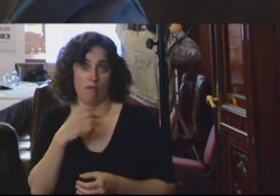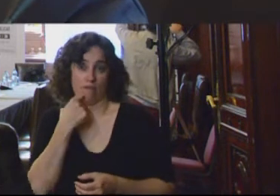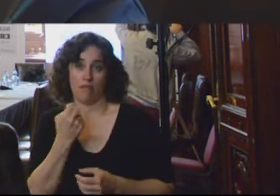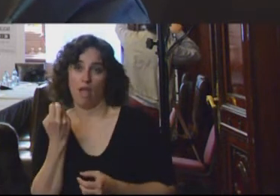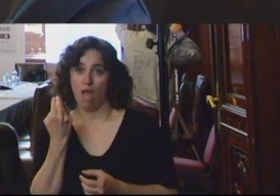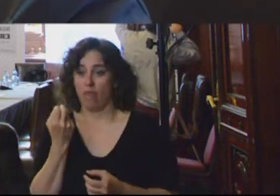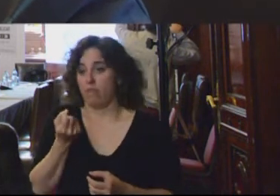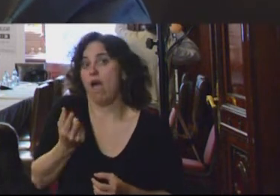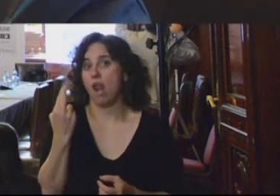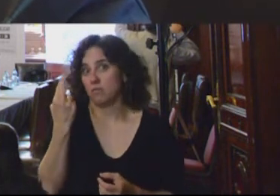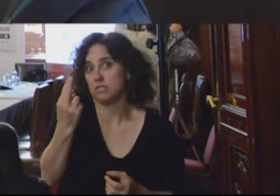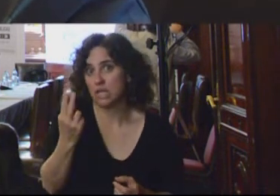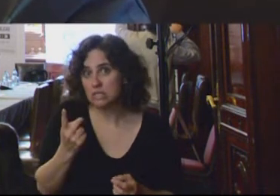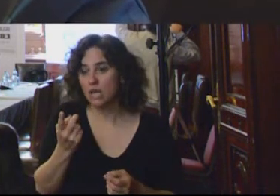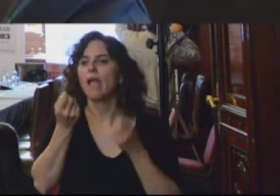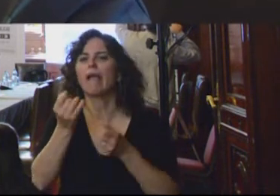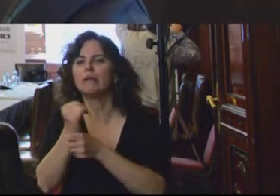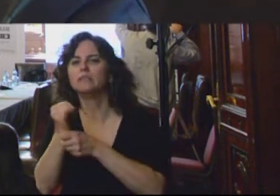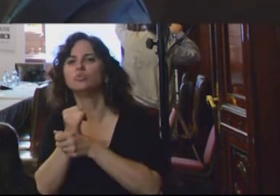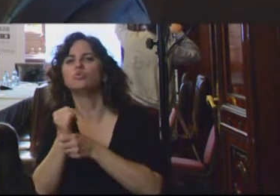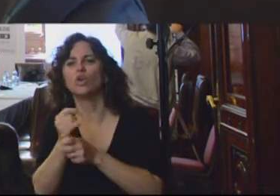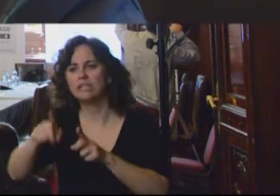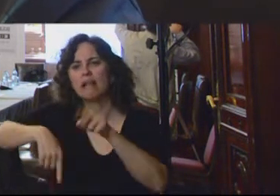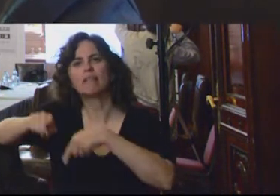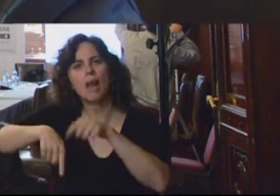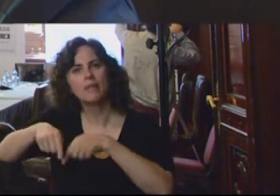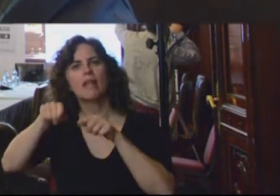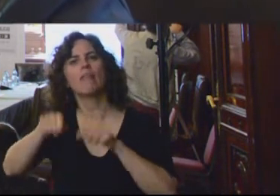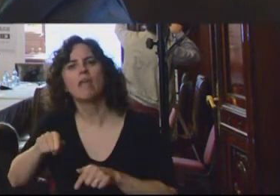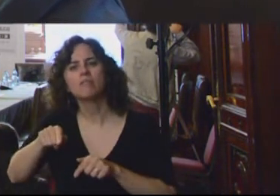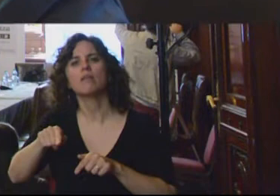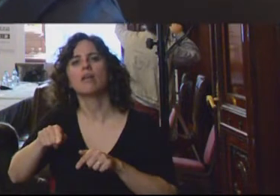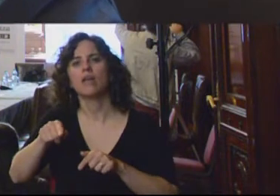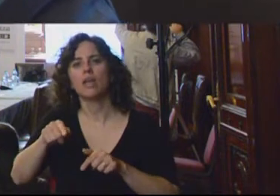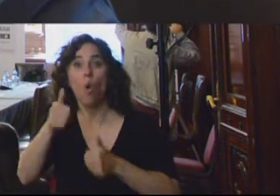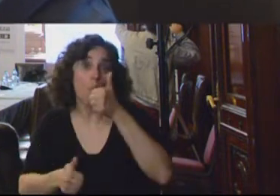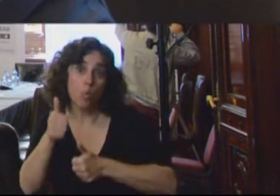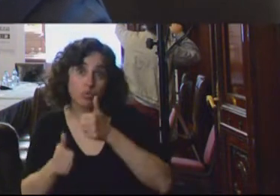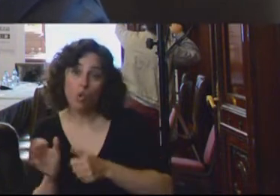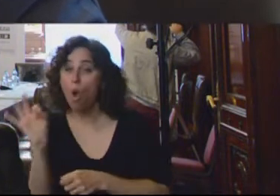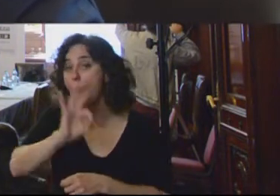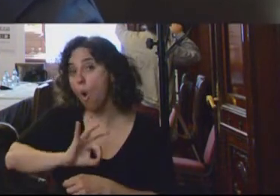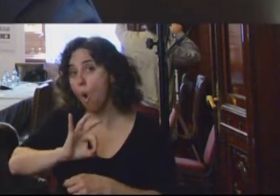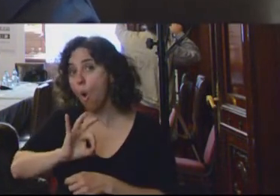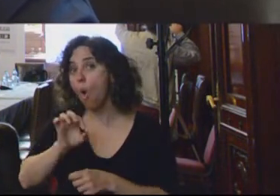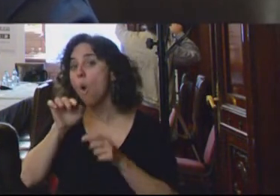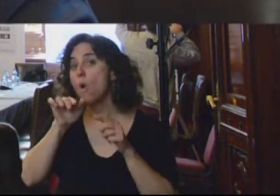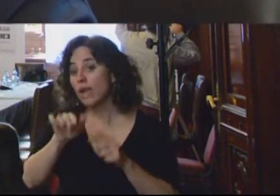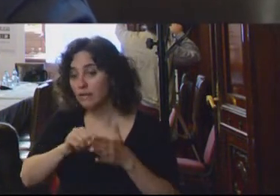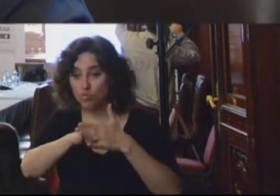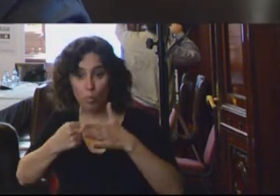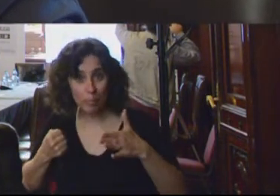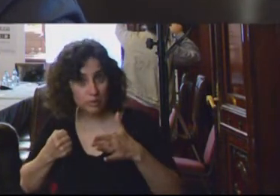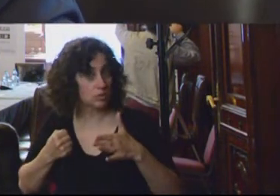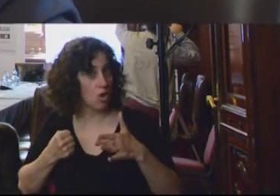¿En qué estado y en qué institución se encuentra tramitando este tipo de concursos? O si esta suspensión